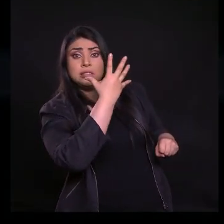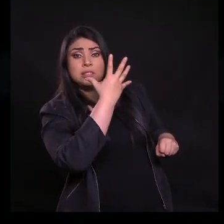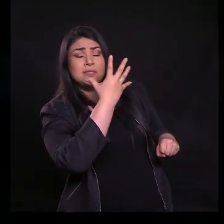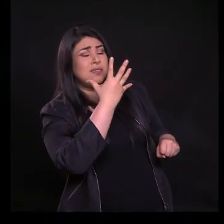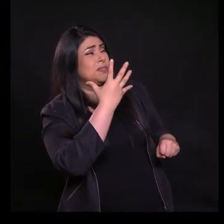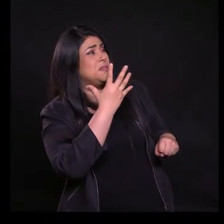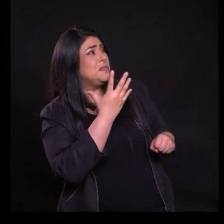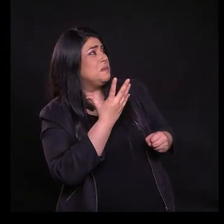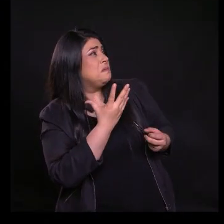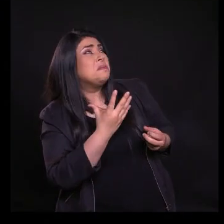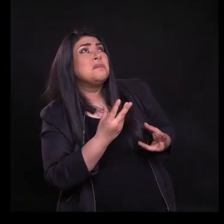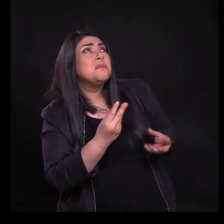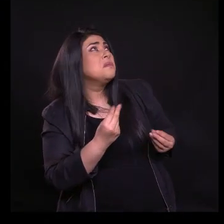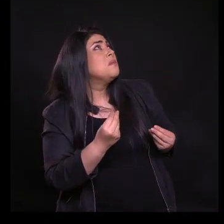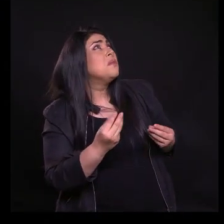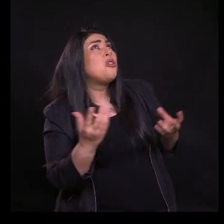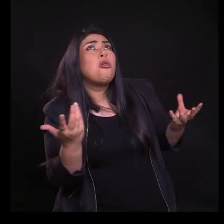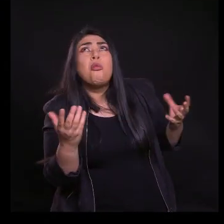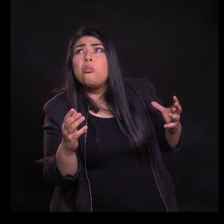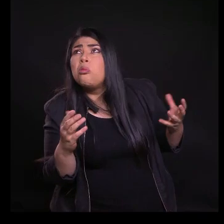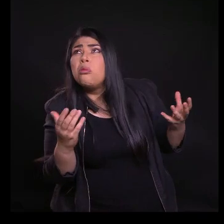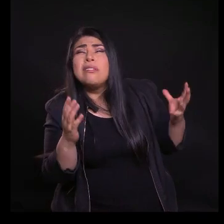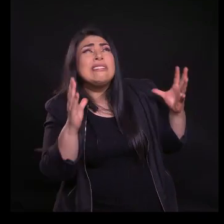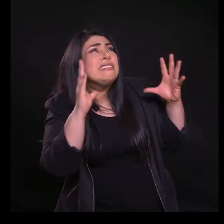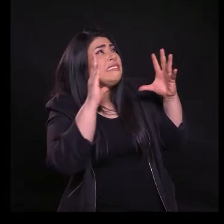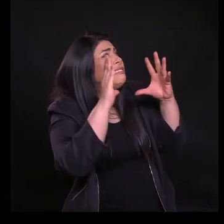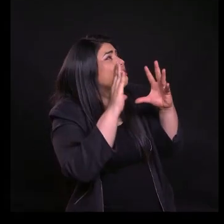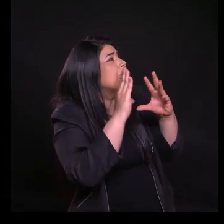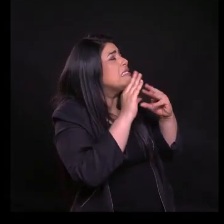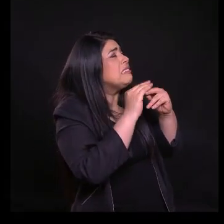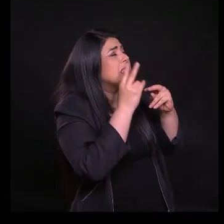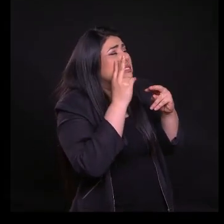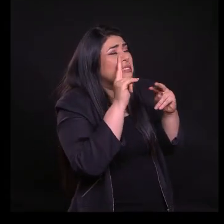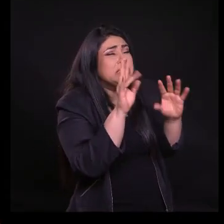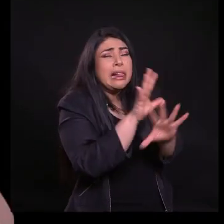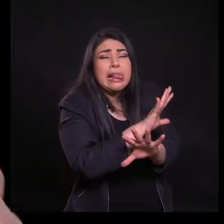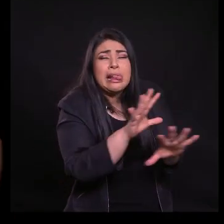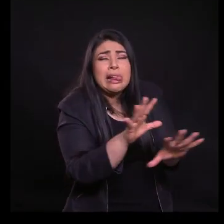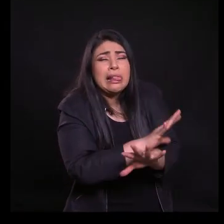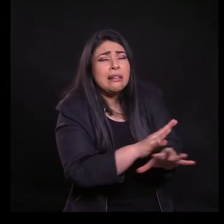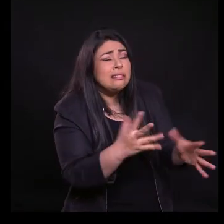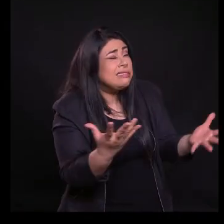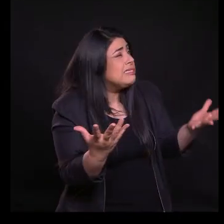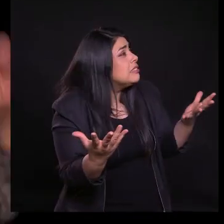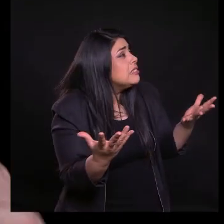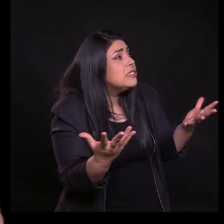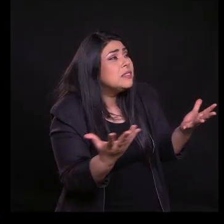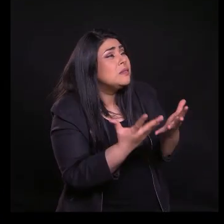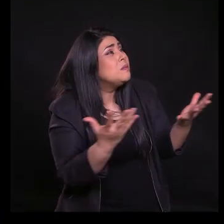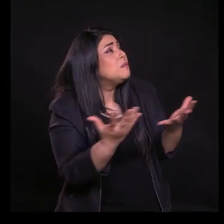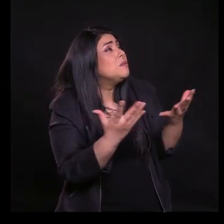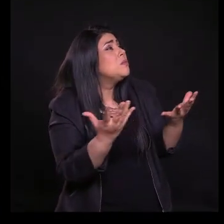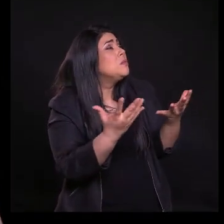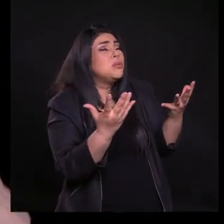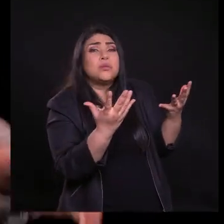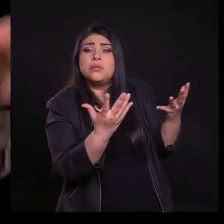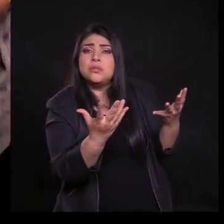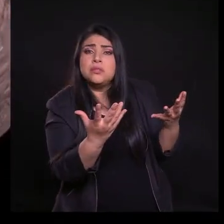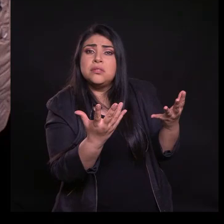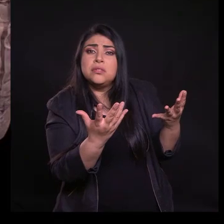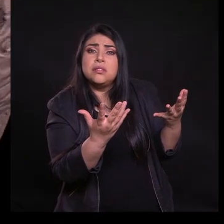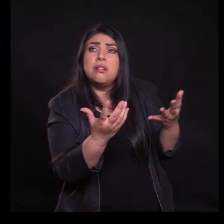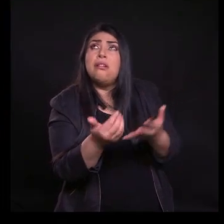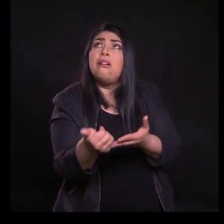en una oscuridad profunda donde no vemos nada donde no vemos esa luz en el camino donde